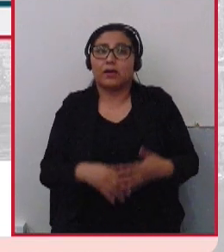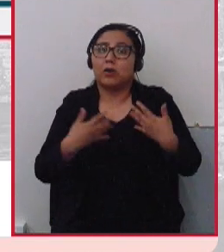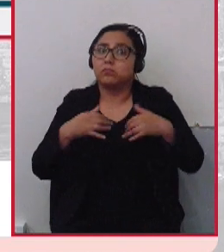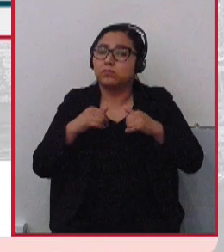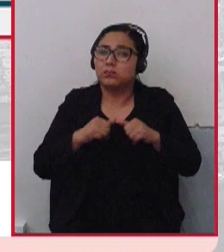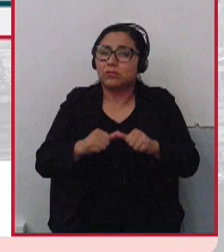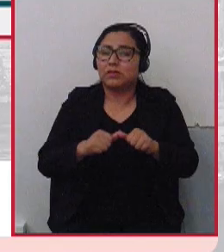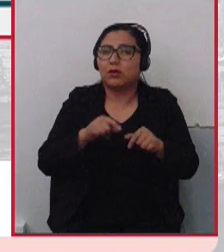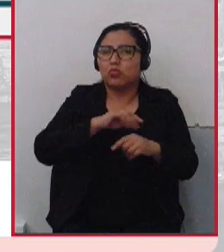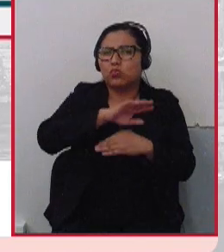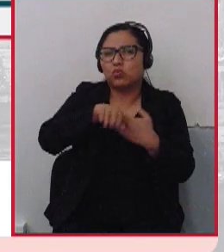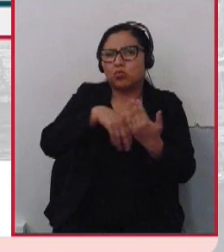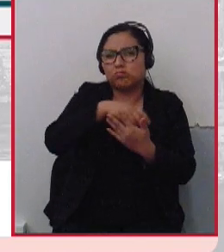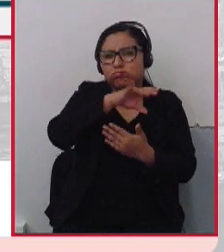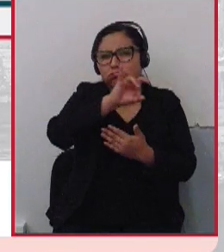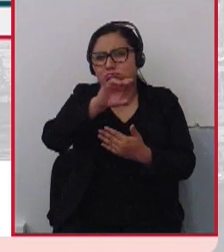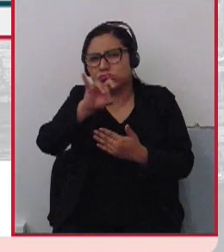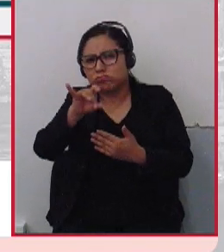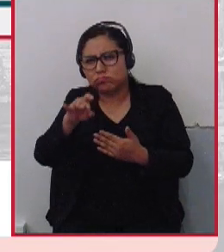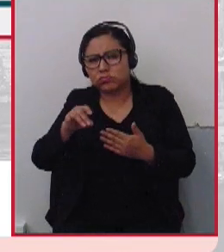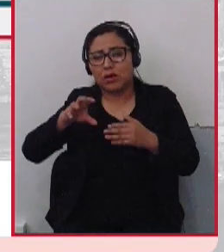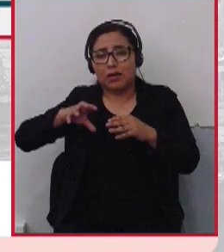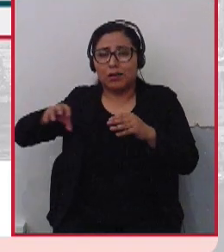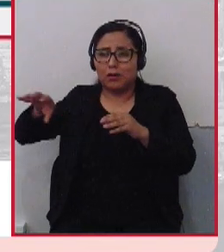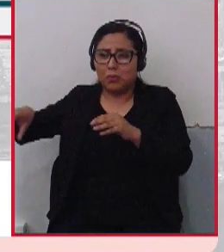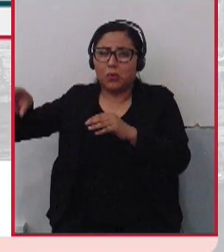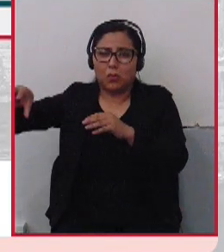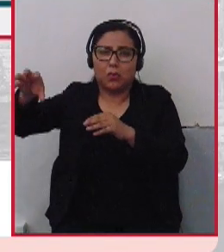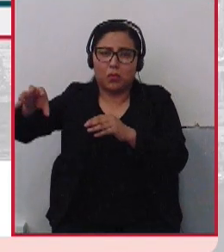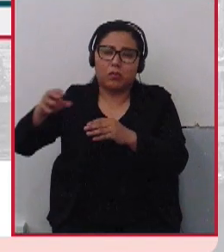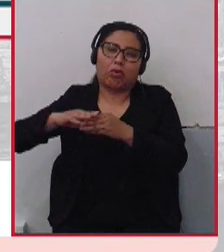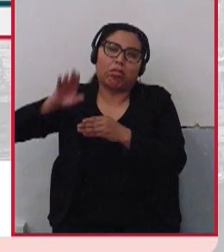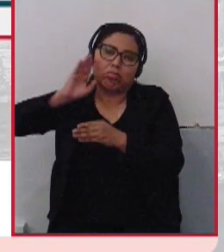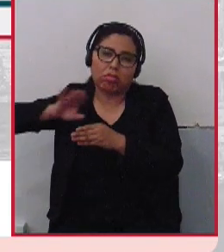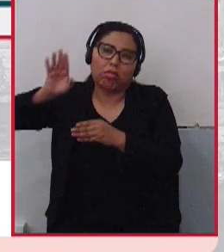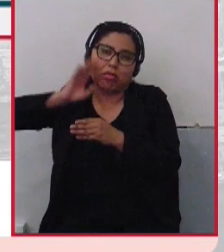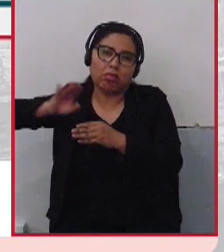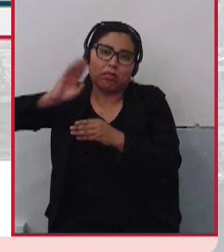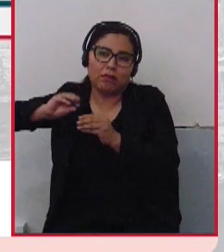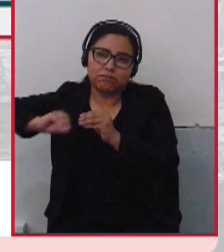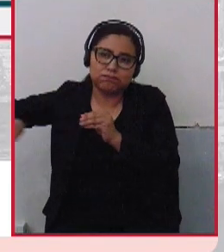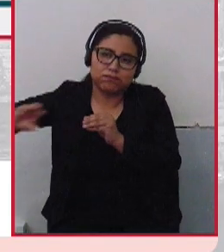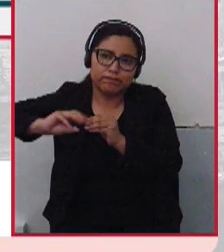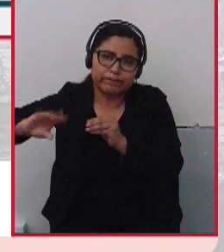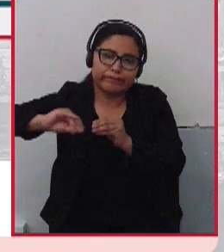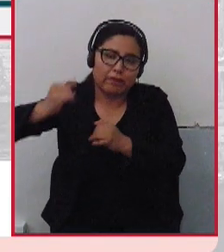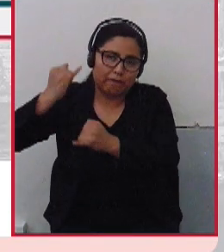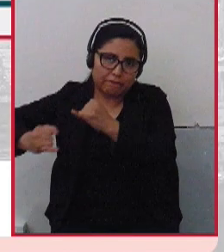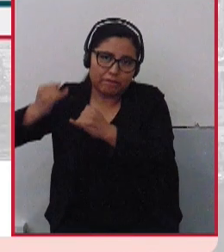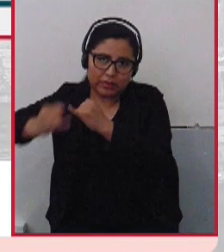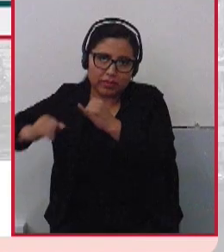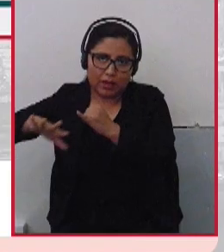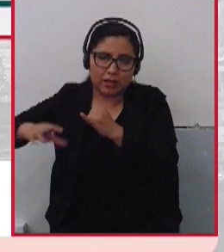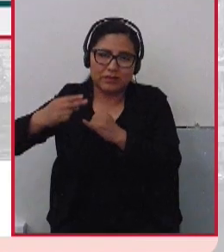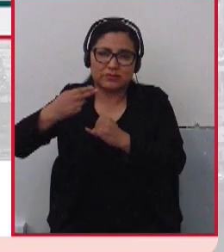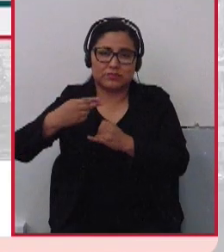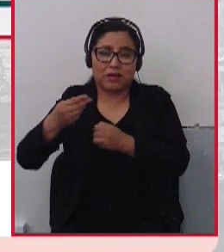Mientras que todos los productos de los overflow se convierten ya en los relaves finales de los niodociclones, de los